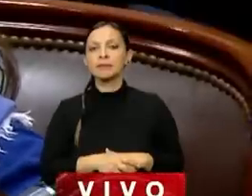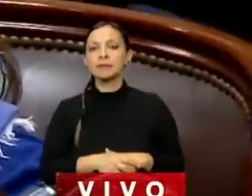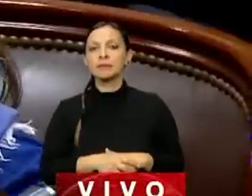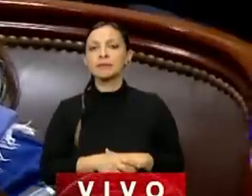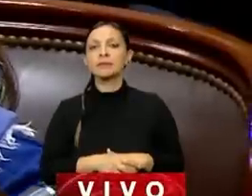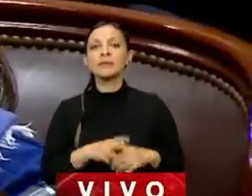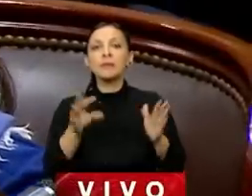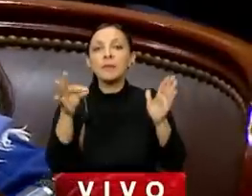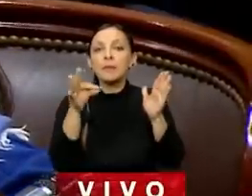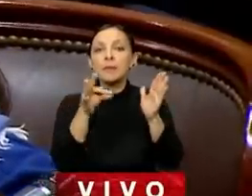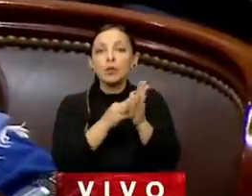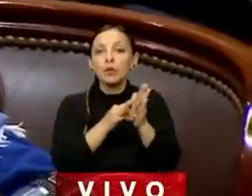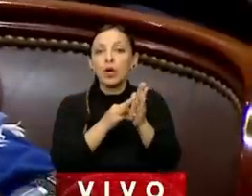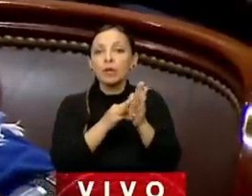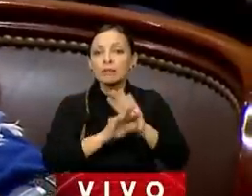Y punto.